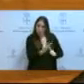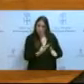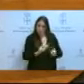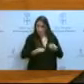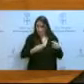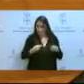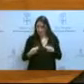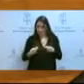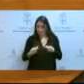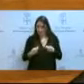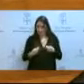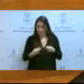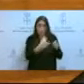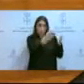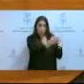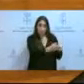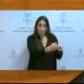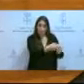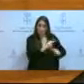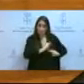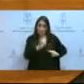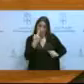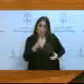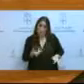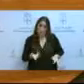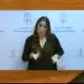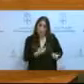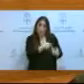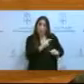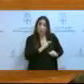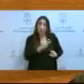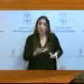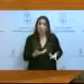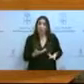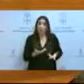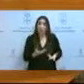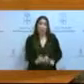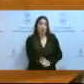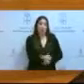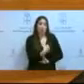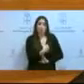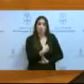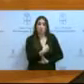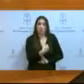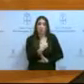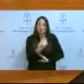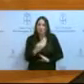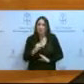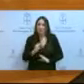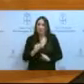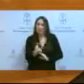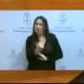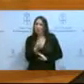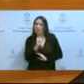sabe usted la respuesta, la sabemos todos. La respuesta fue el desdén y, además, el desdén por los medios de comunicación.